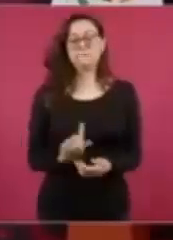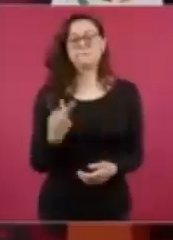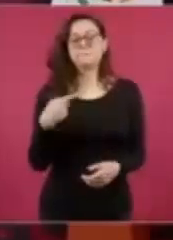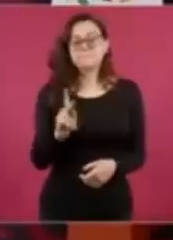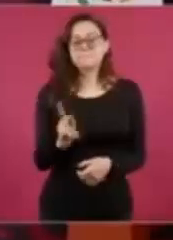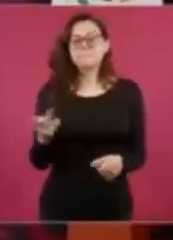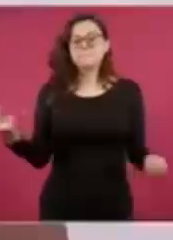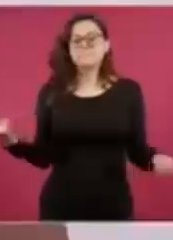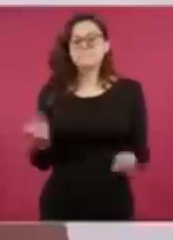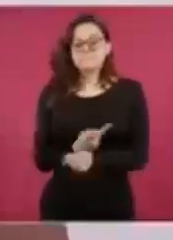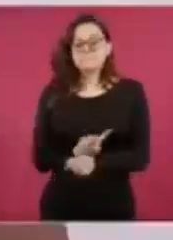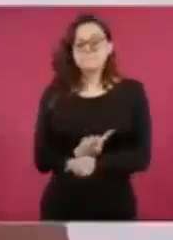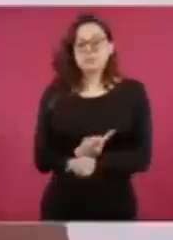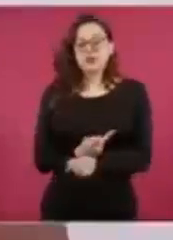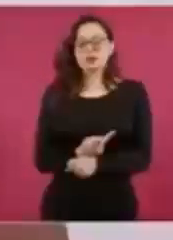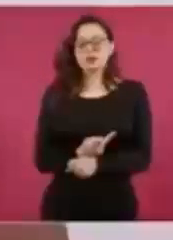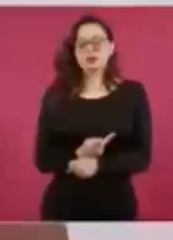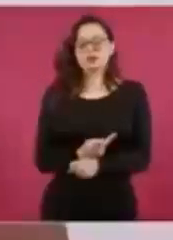pero